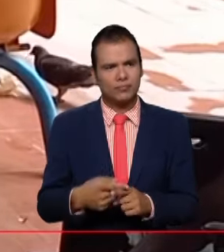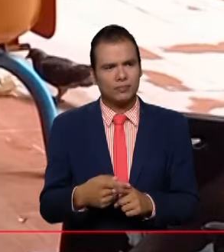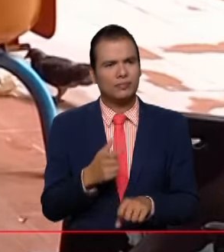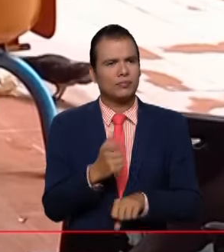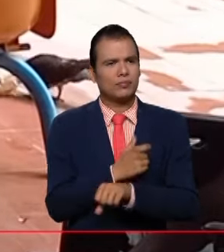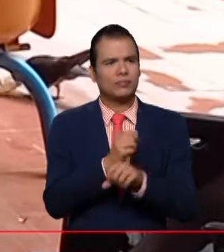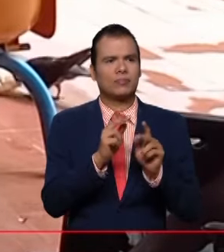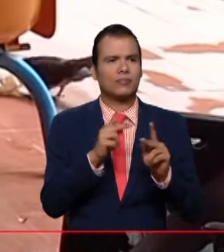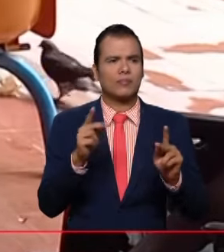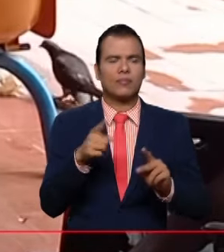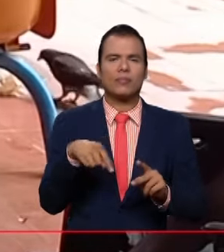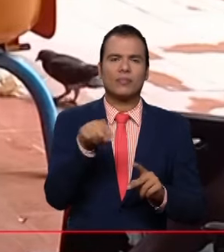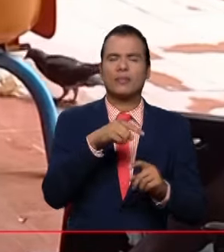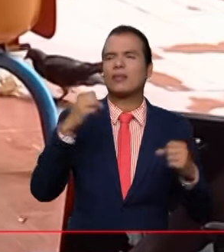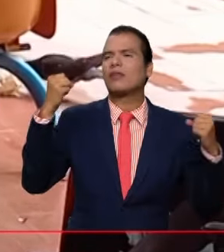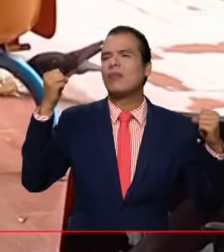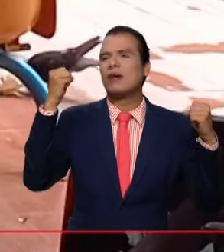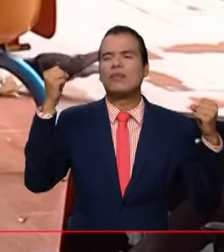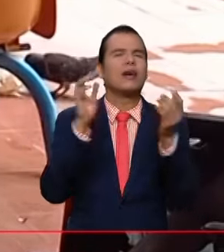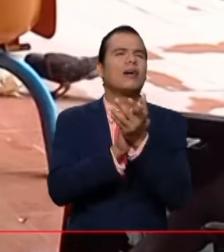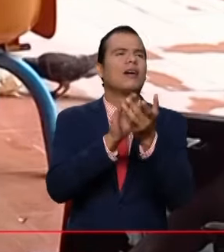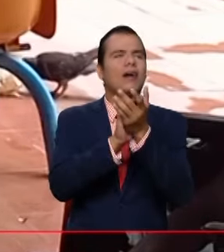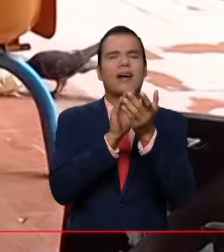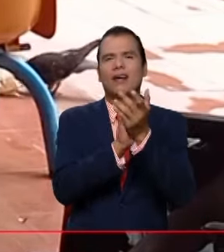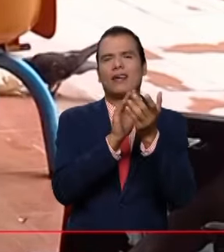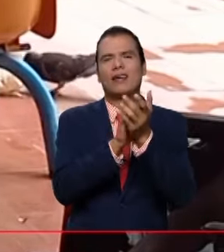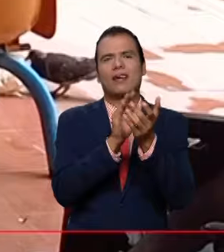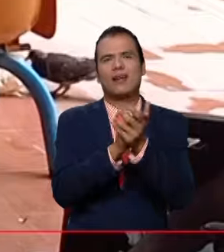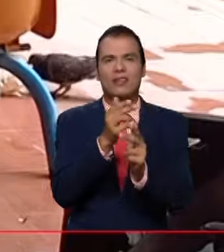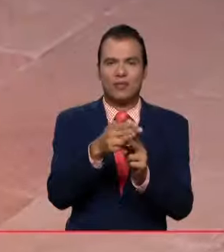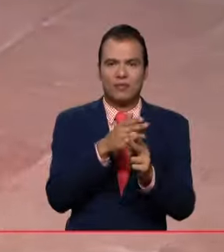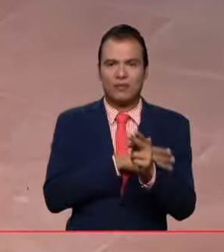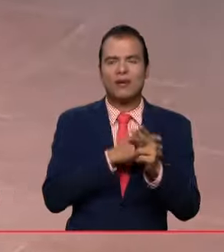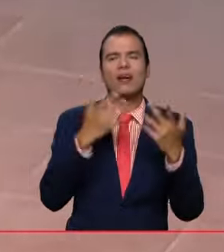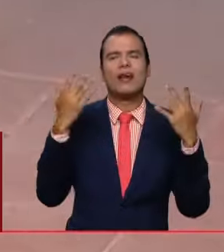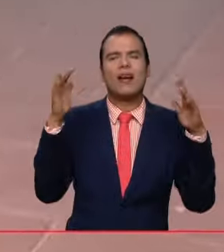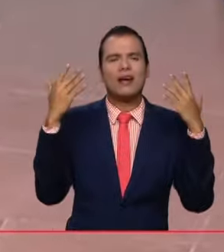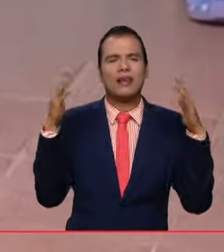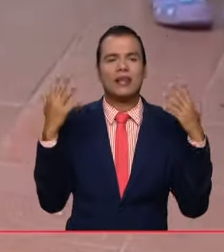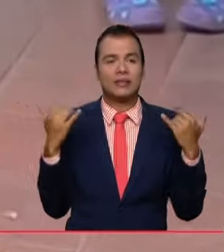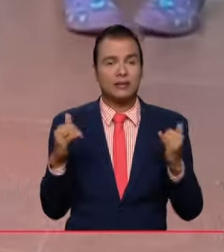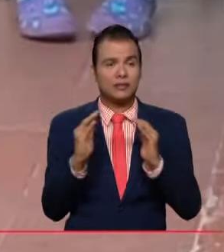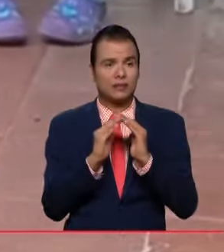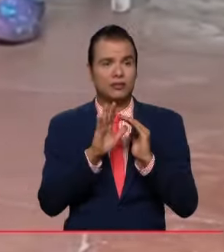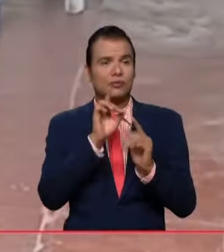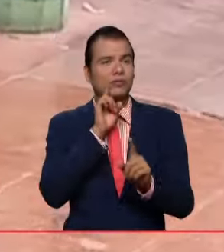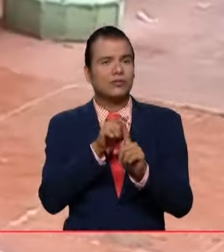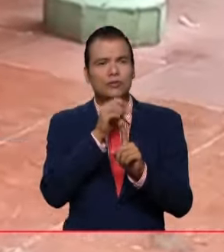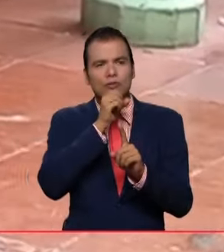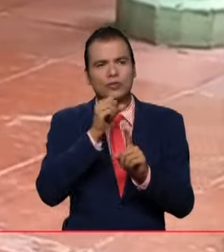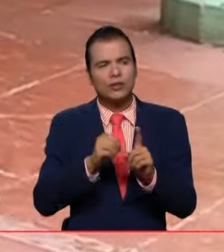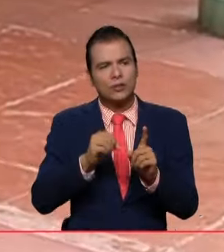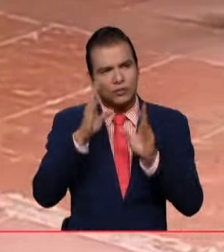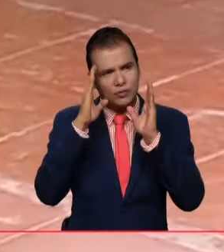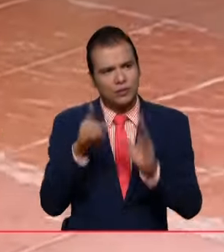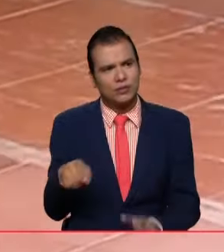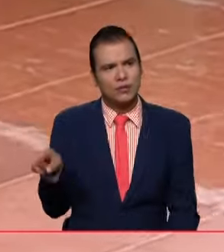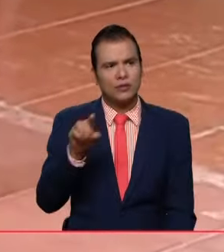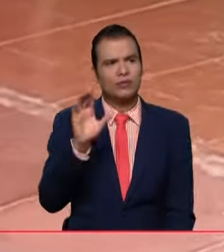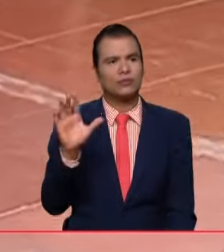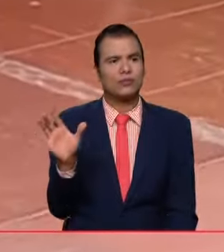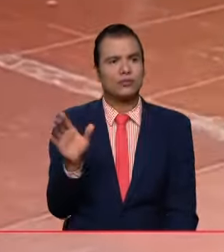gente paraba a aplaudirme y a alabarme. En este centro de bienestar para población de avanzada edad